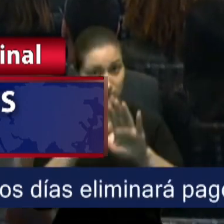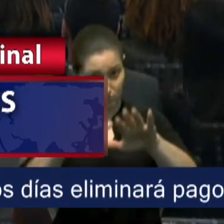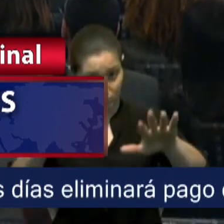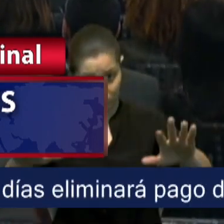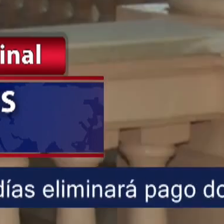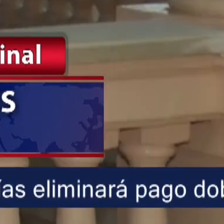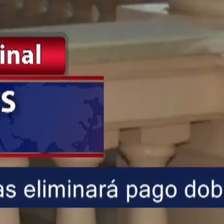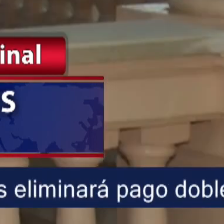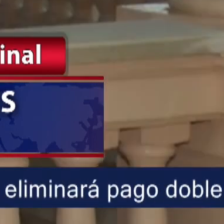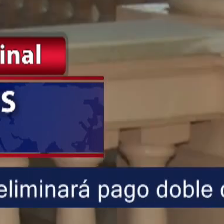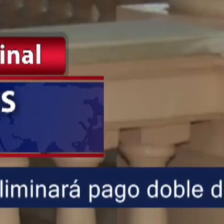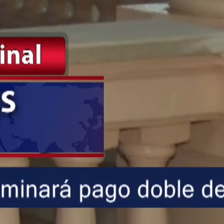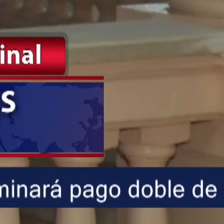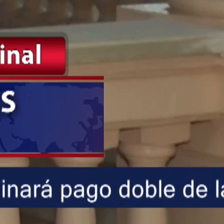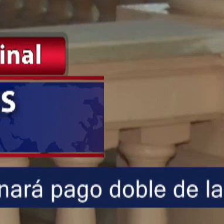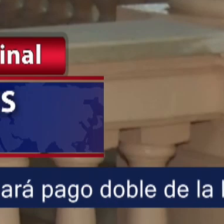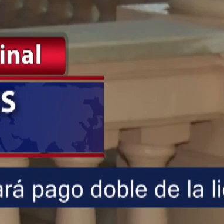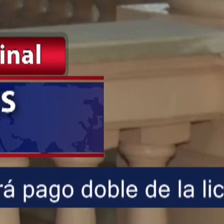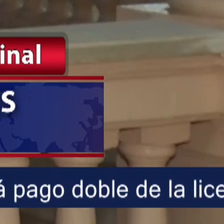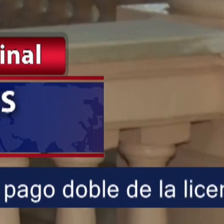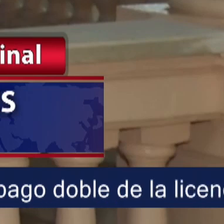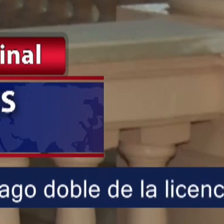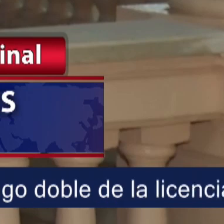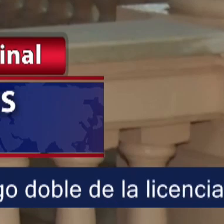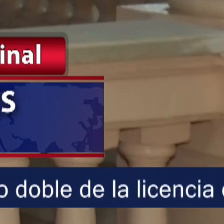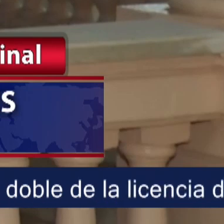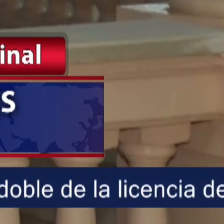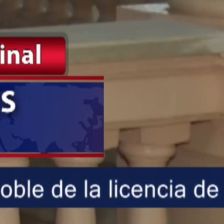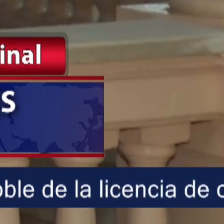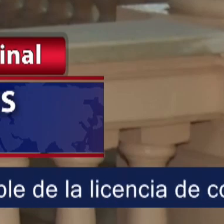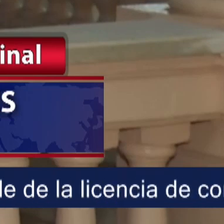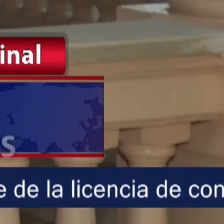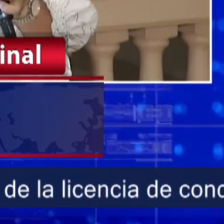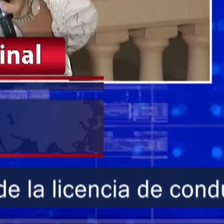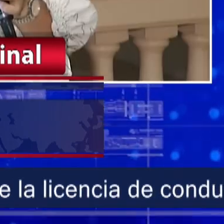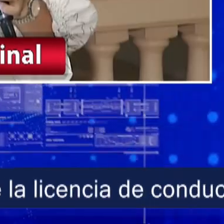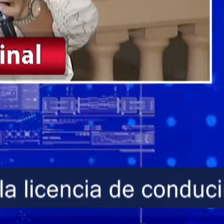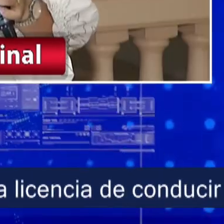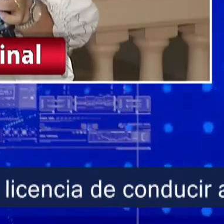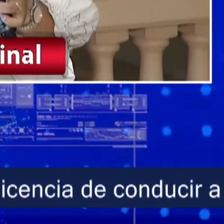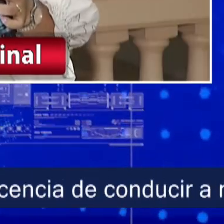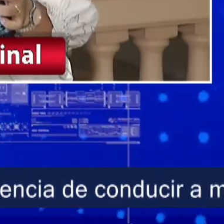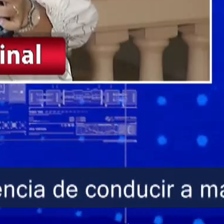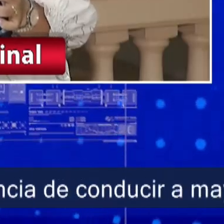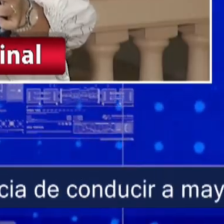hepatitis c es toda la información desde el Palacio Nacional retorno contigo al estudio